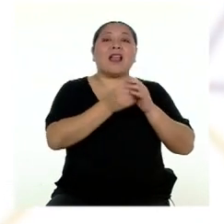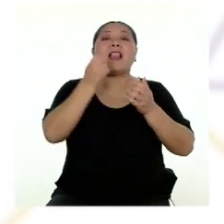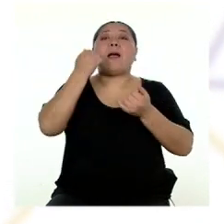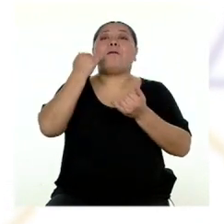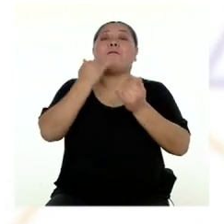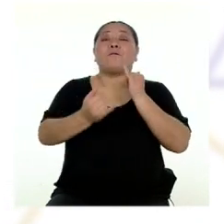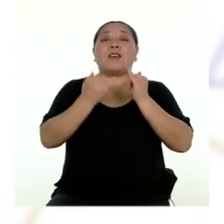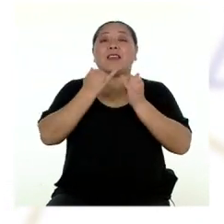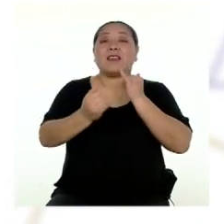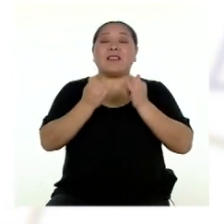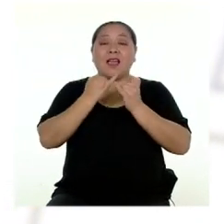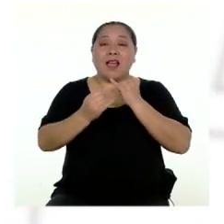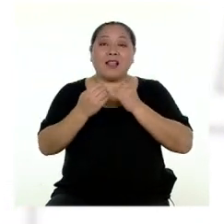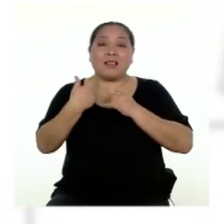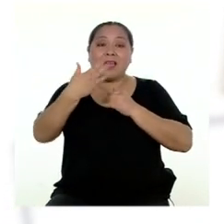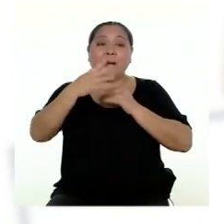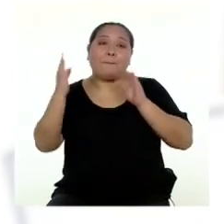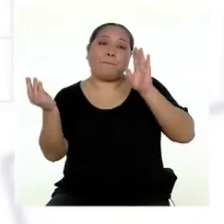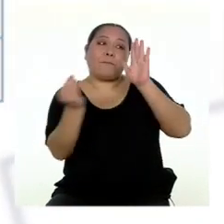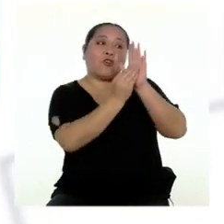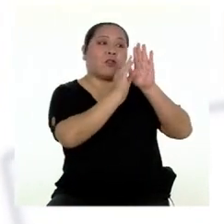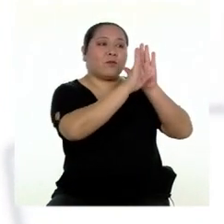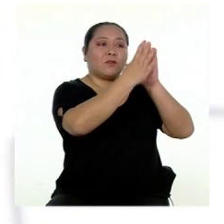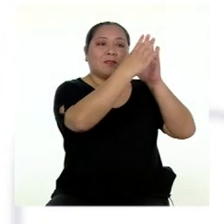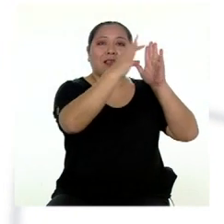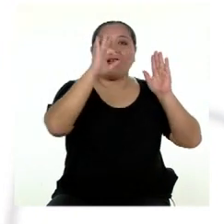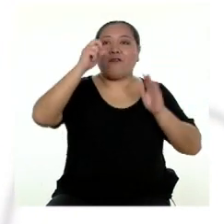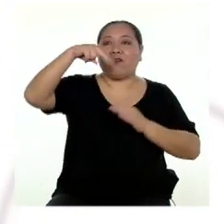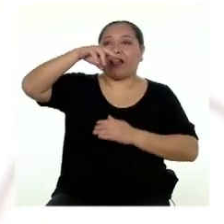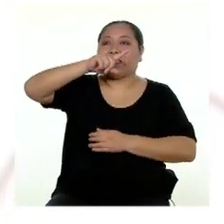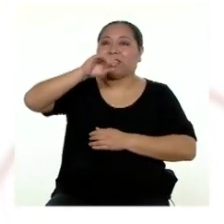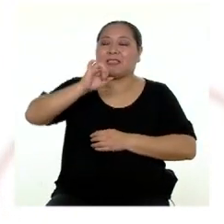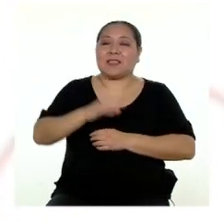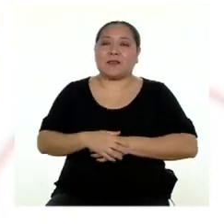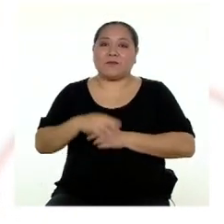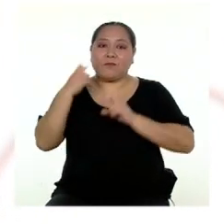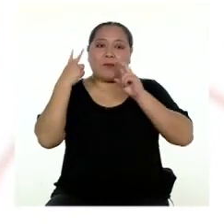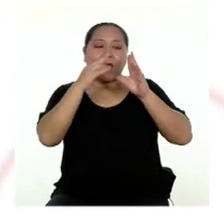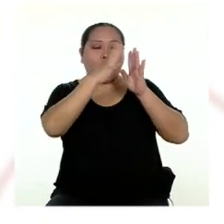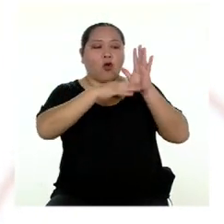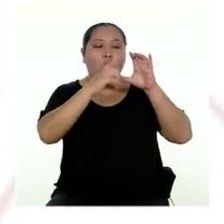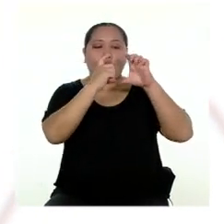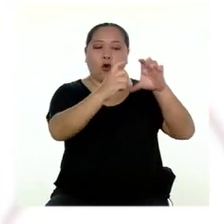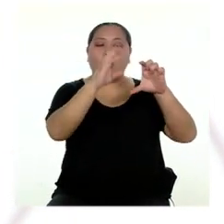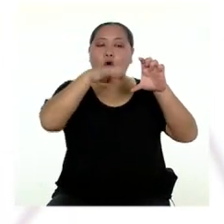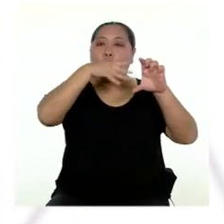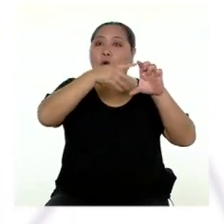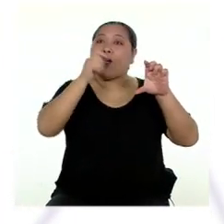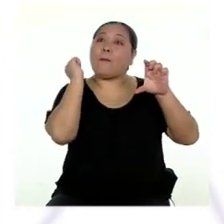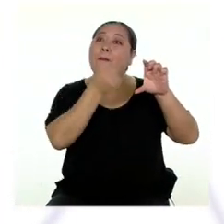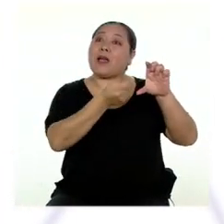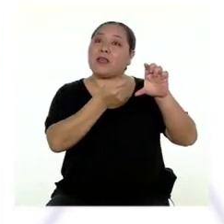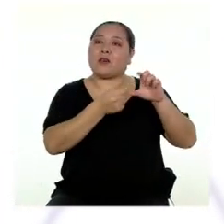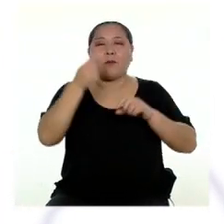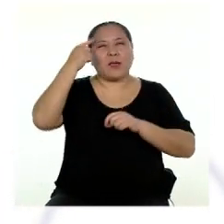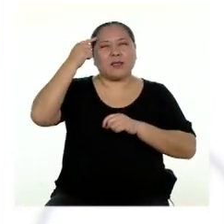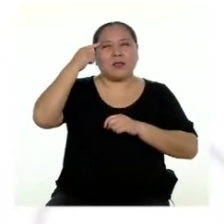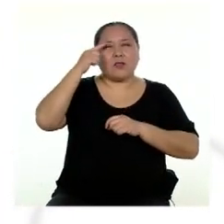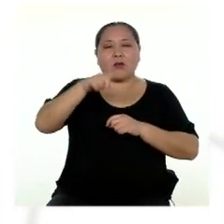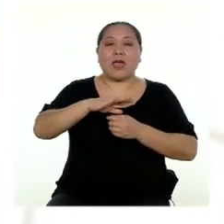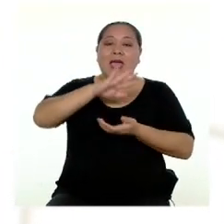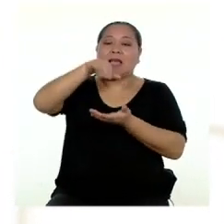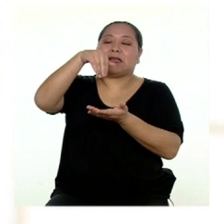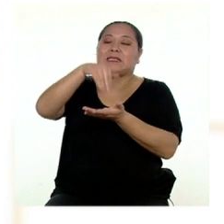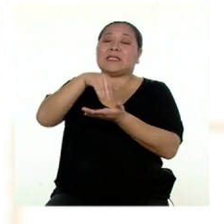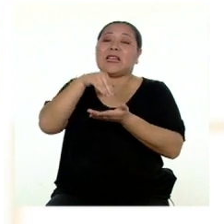que se presentará en el fanzine. Finalmente, observa el siguiente cuadrado mágico. considerando que el valor de inicio está